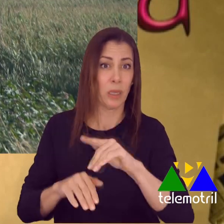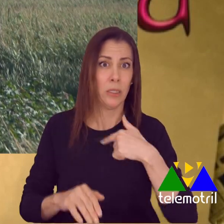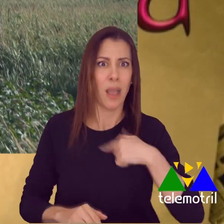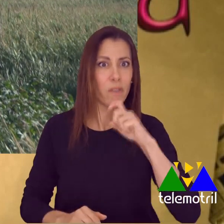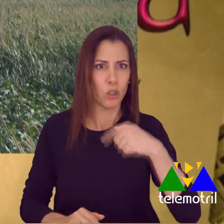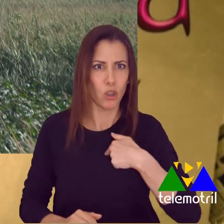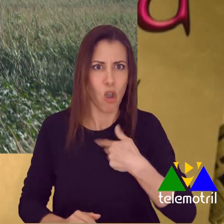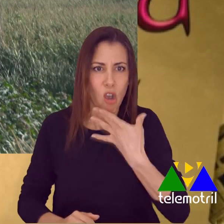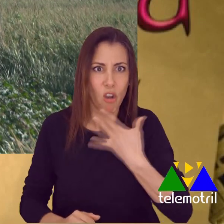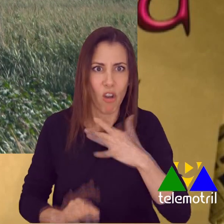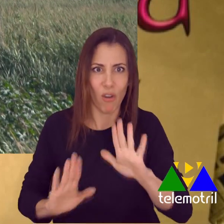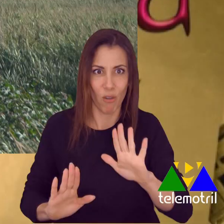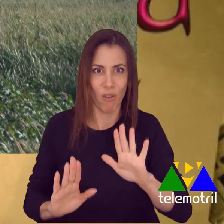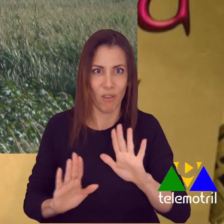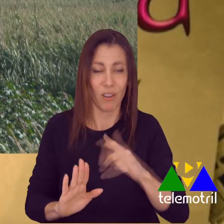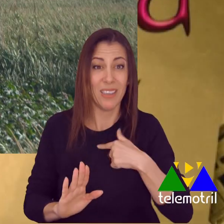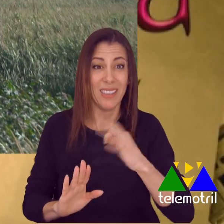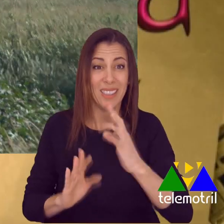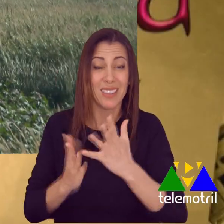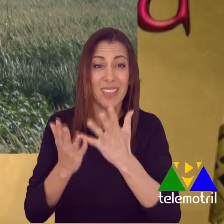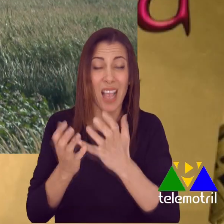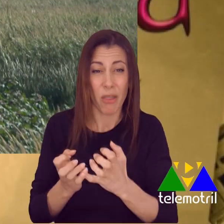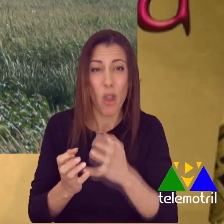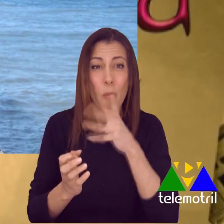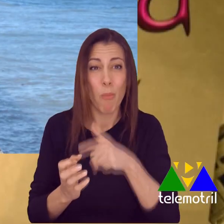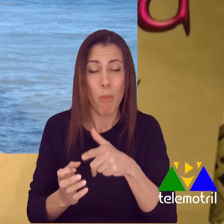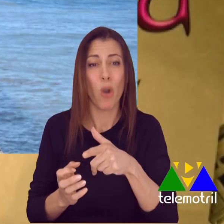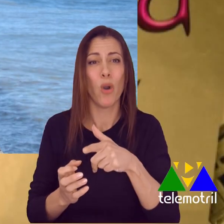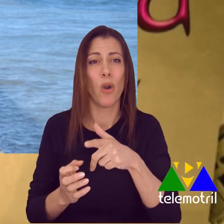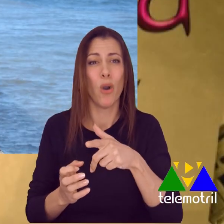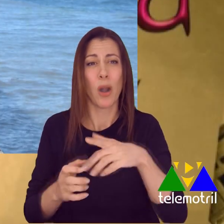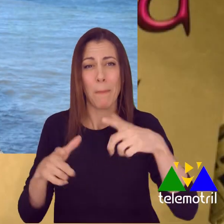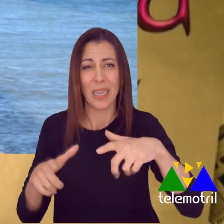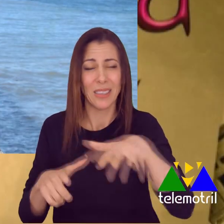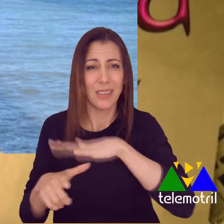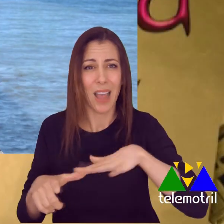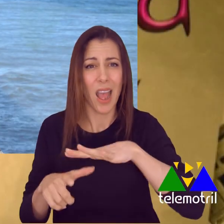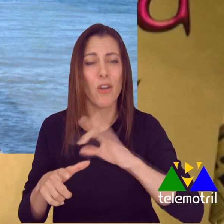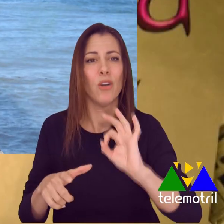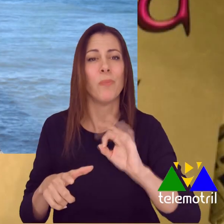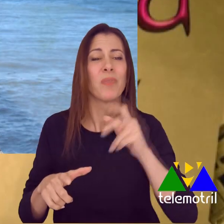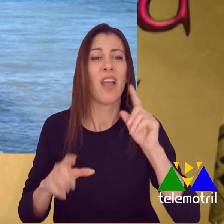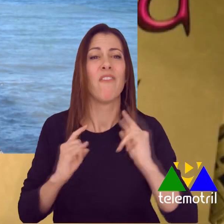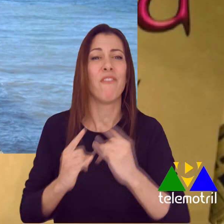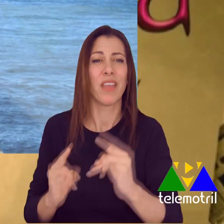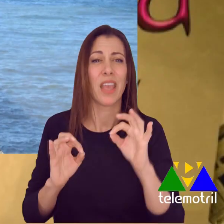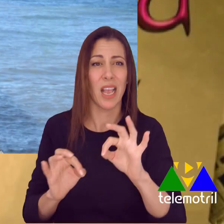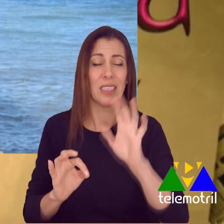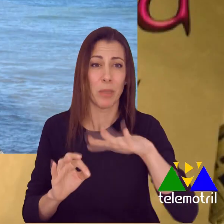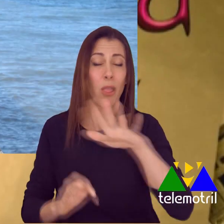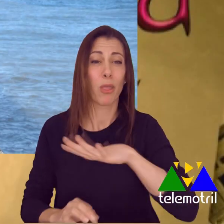conocer, es decir, que en realidad la desecación de los pantanos del Jaúl, la parte norte de la Vega, del Jaúl, y la zona sur de la